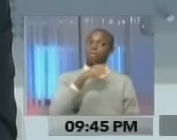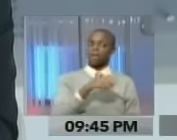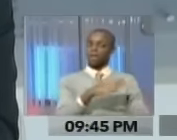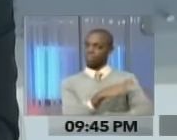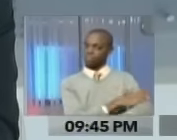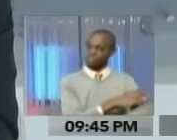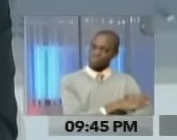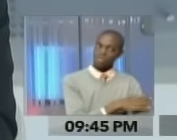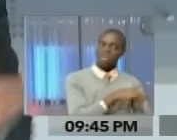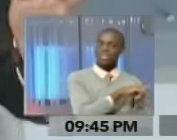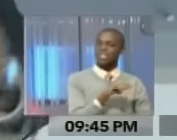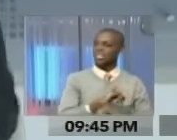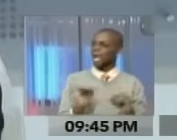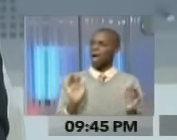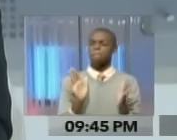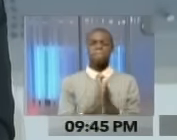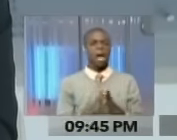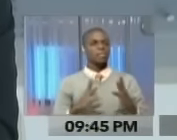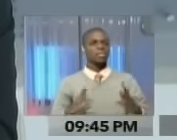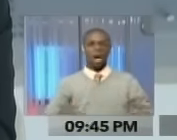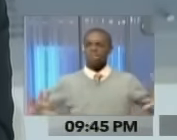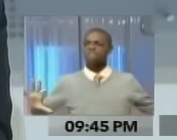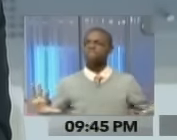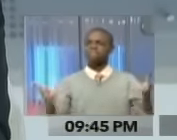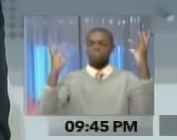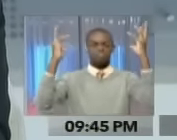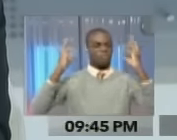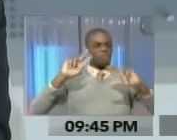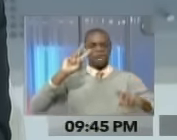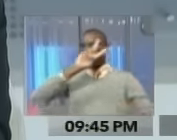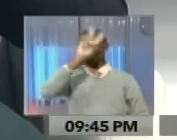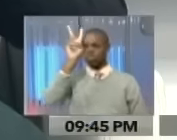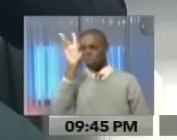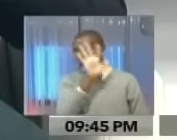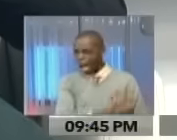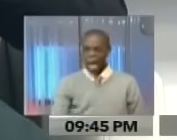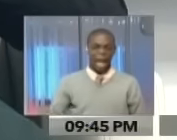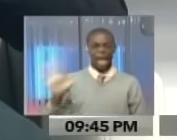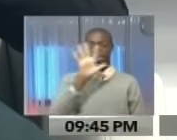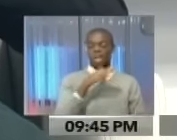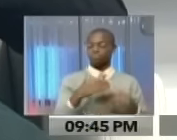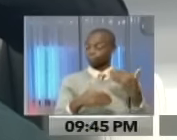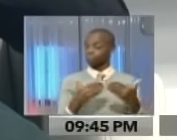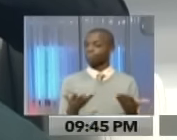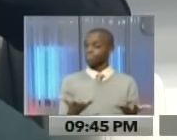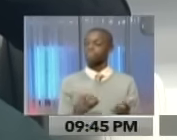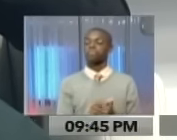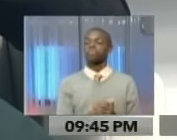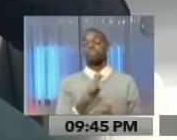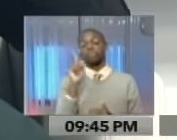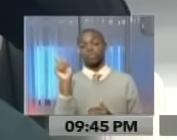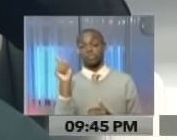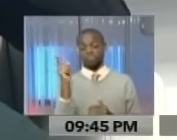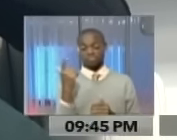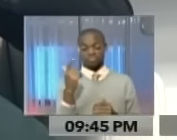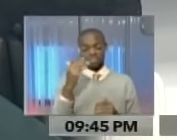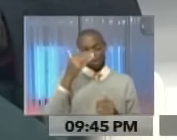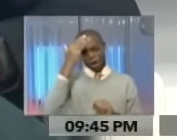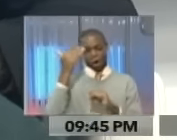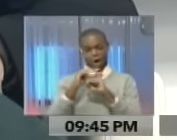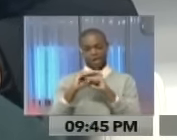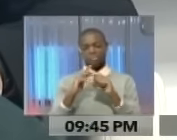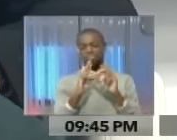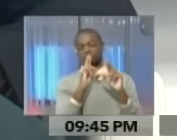algunos llamando hasta incendiar el país bienvenido así es gracias por invitarme Jordán es muy importante que la población toda Venezuela